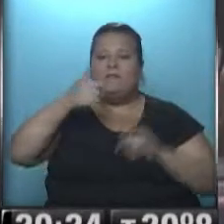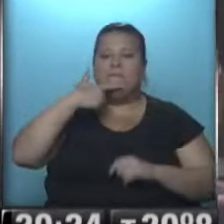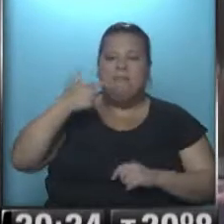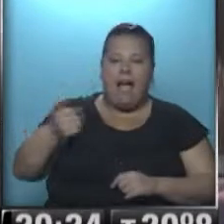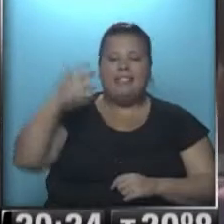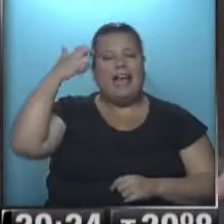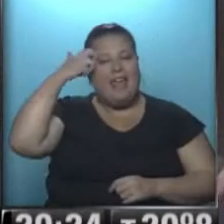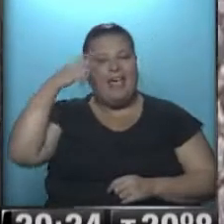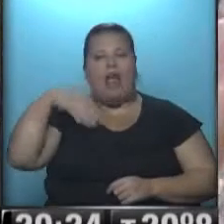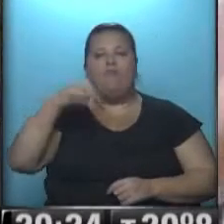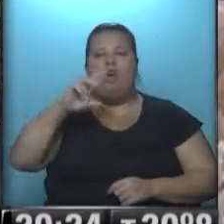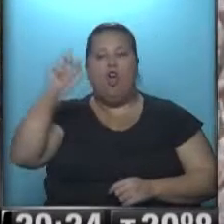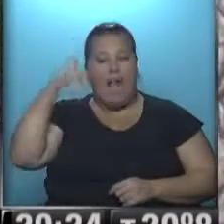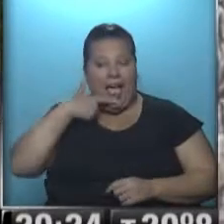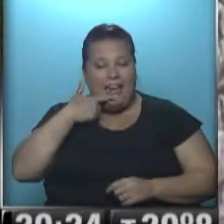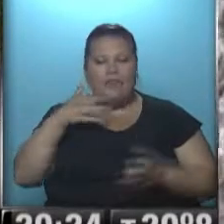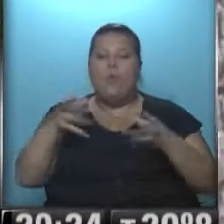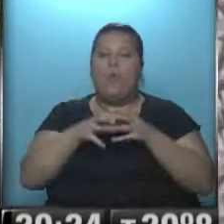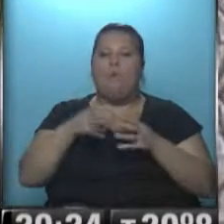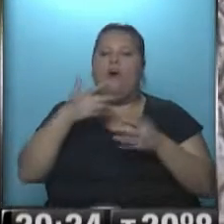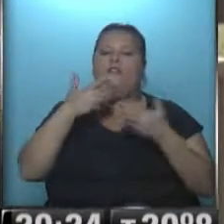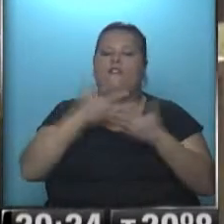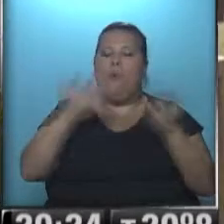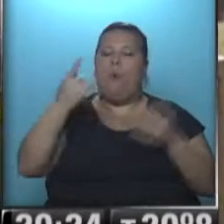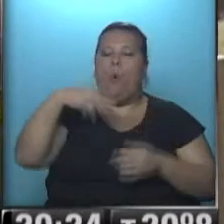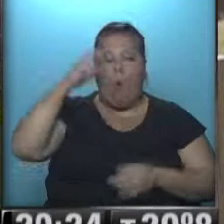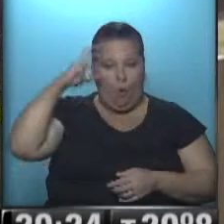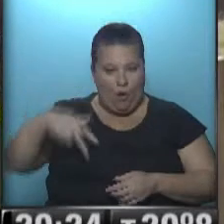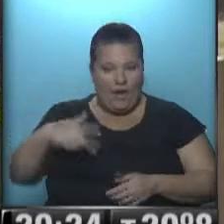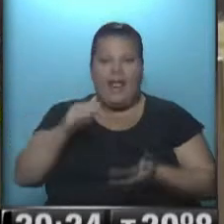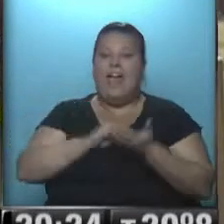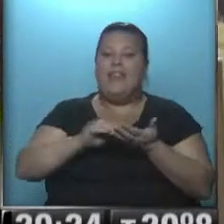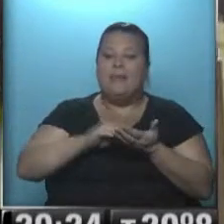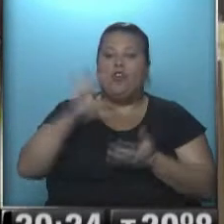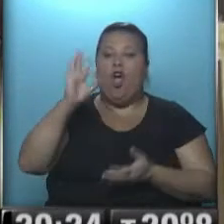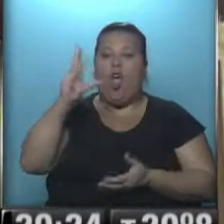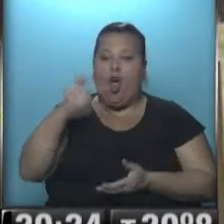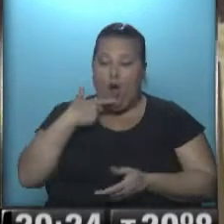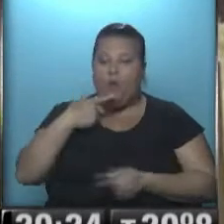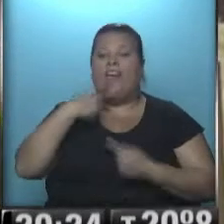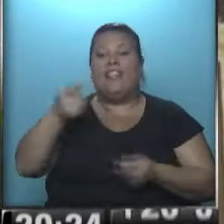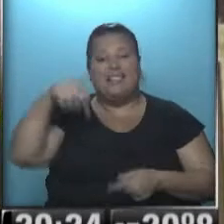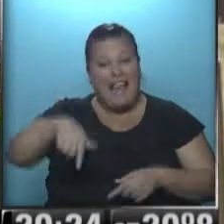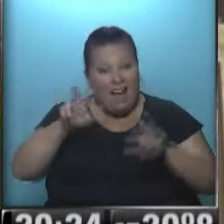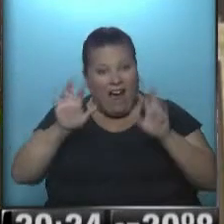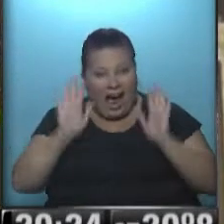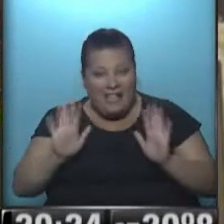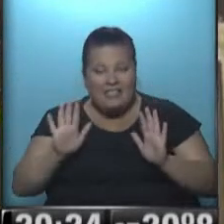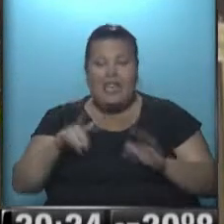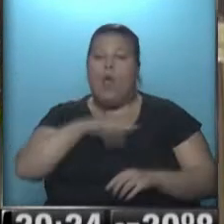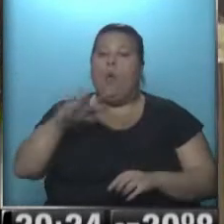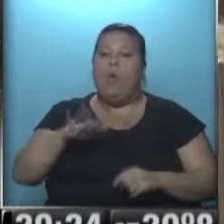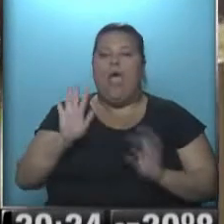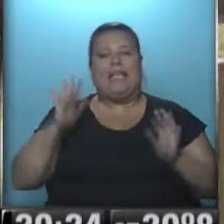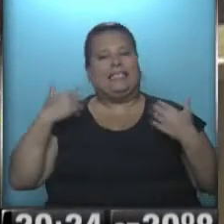y el radical Gerardo Morales dentro del bloque Frente Amplio UNEN. El diputado Julio Cobos advirtió que en estas condiciones el espacio queda